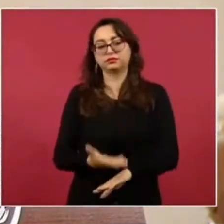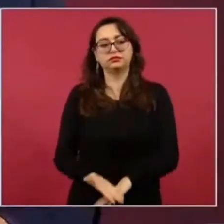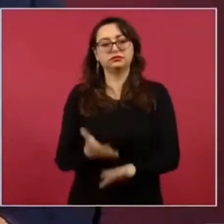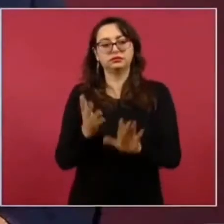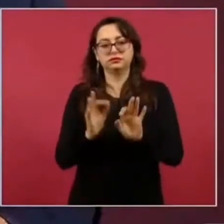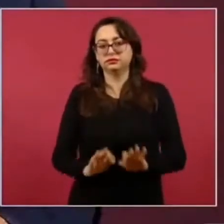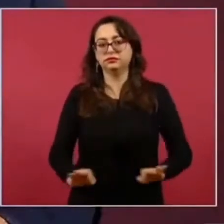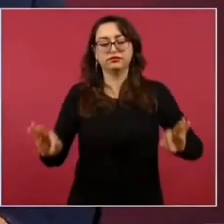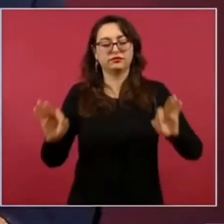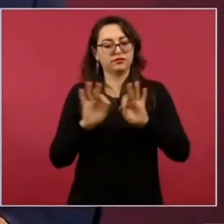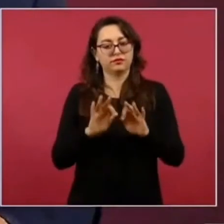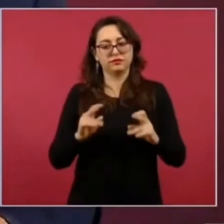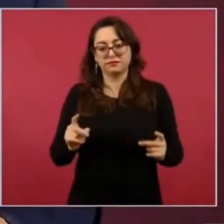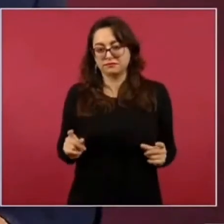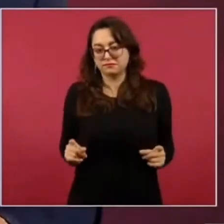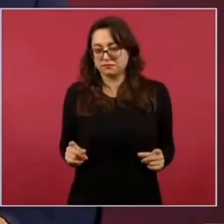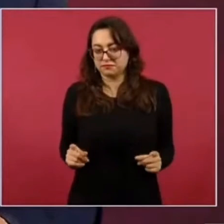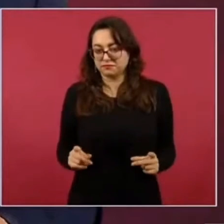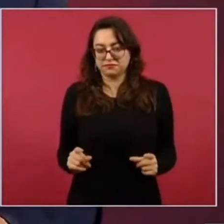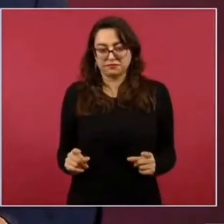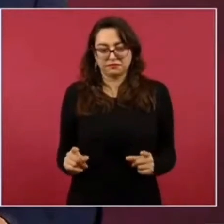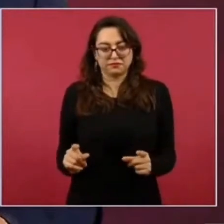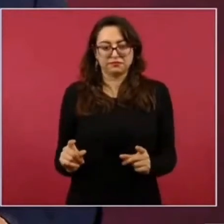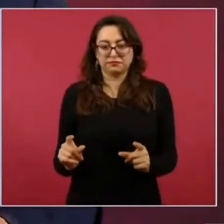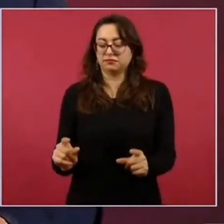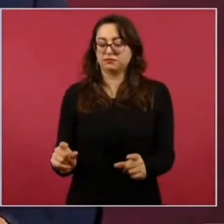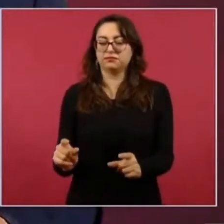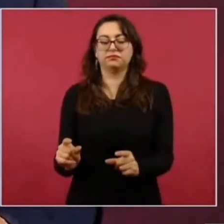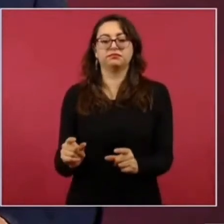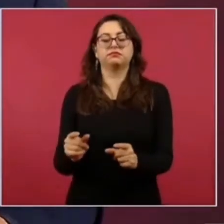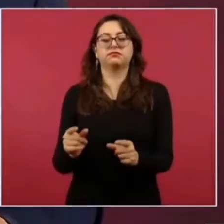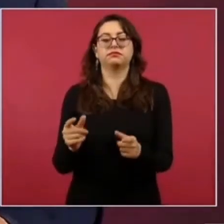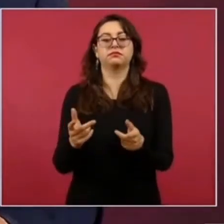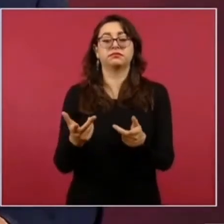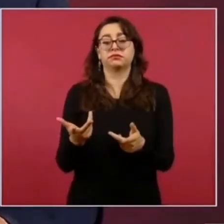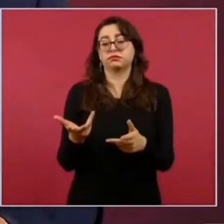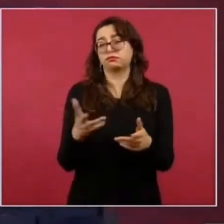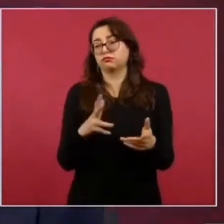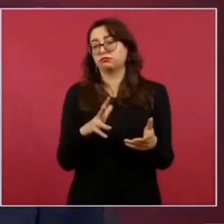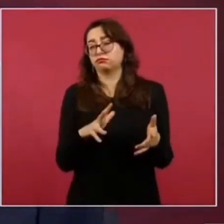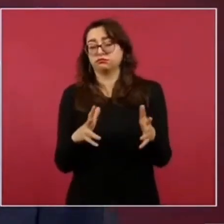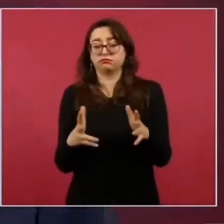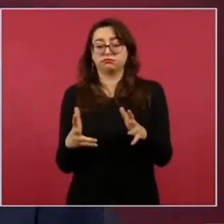Ahí se requieren pues